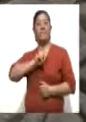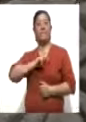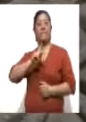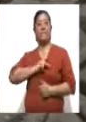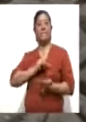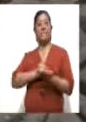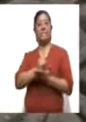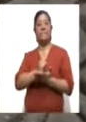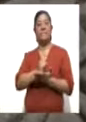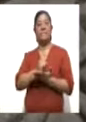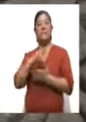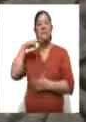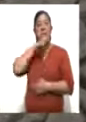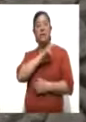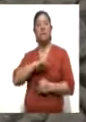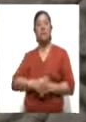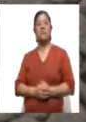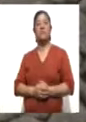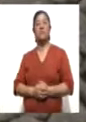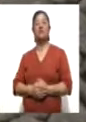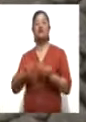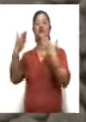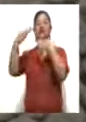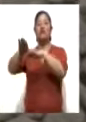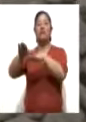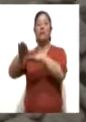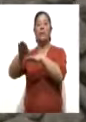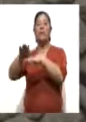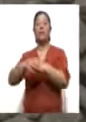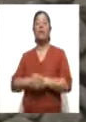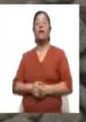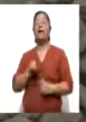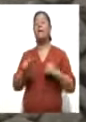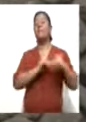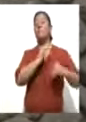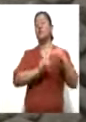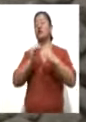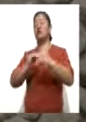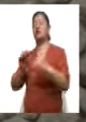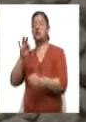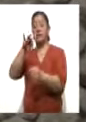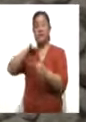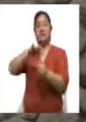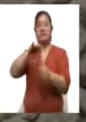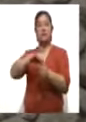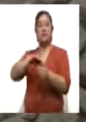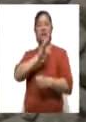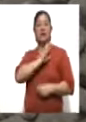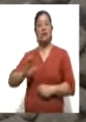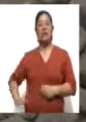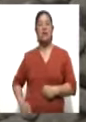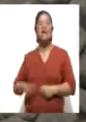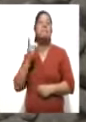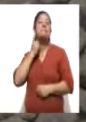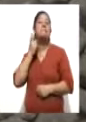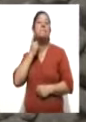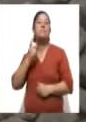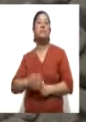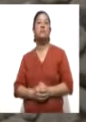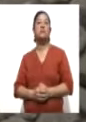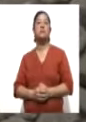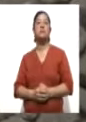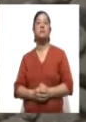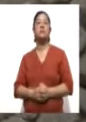total e inmediato con respecto al proceso de selección de candidaturas a diputados